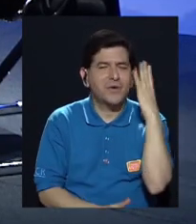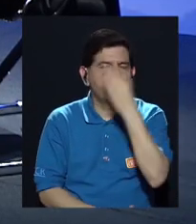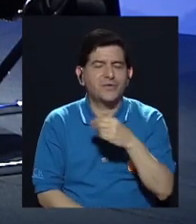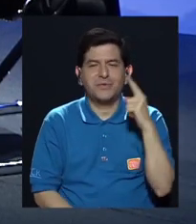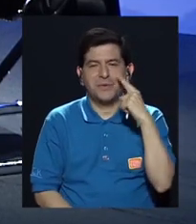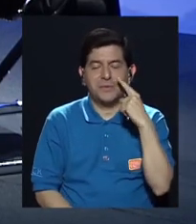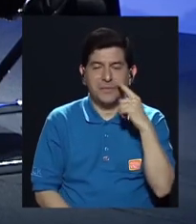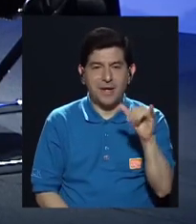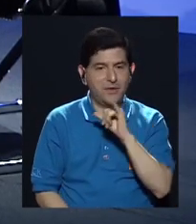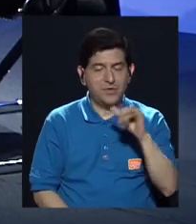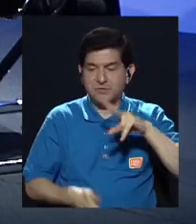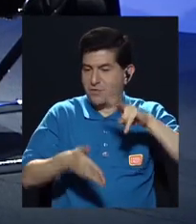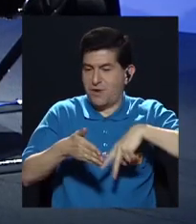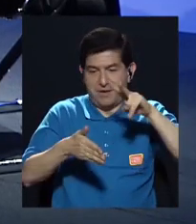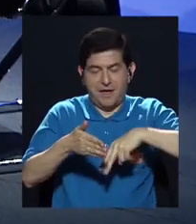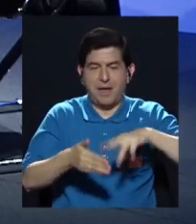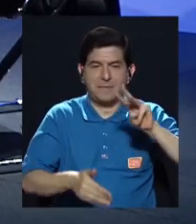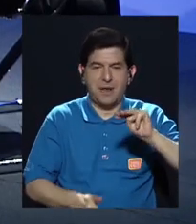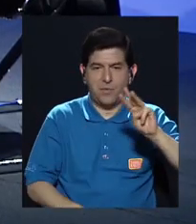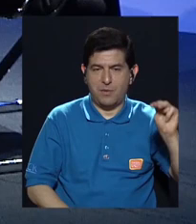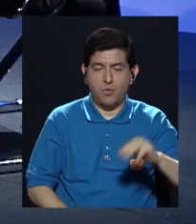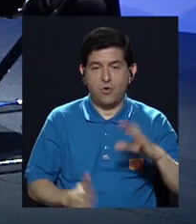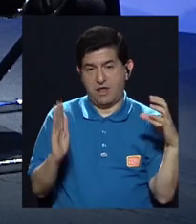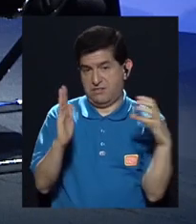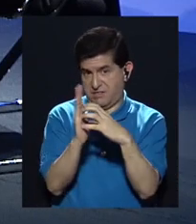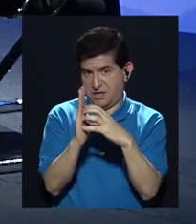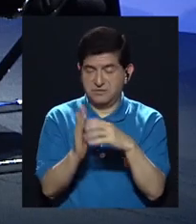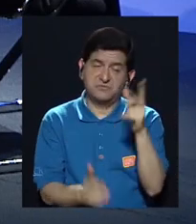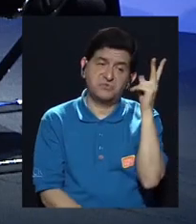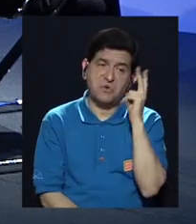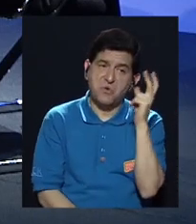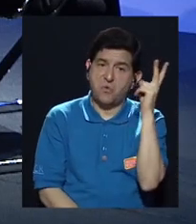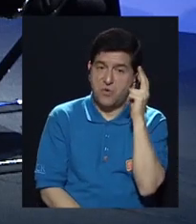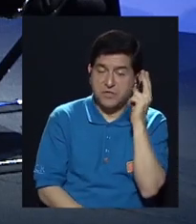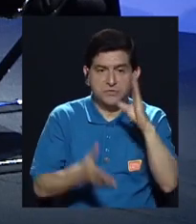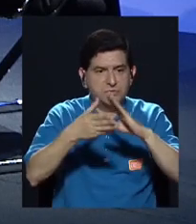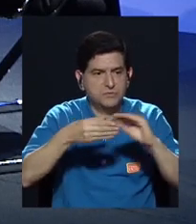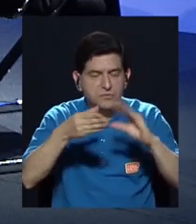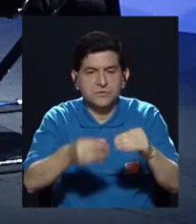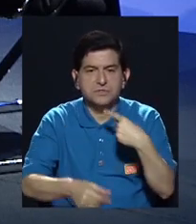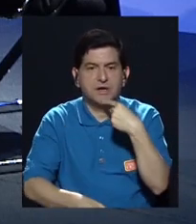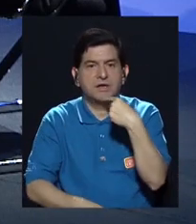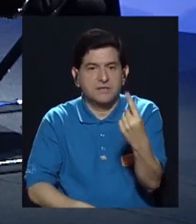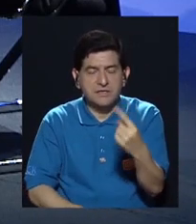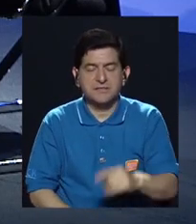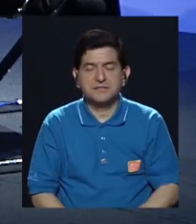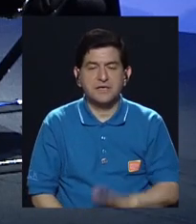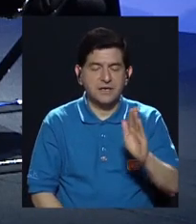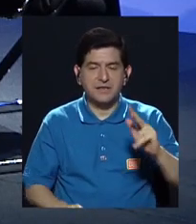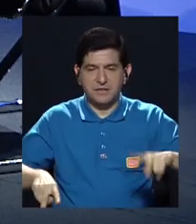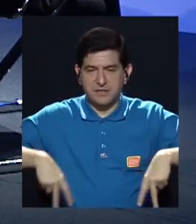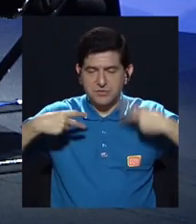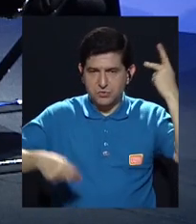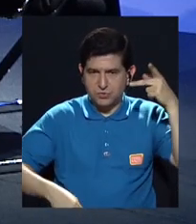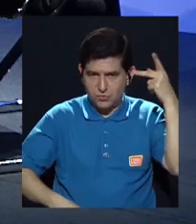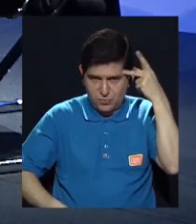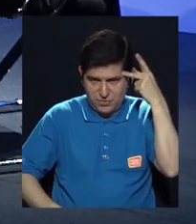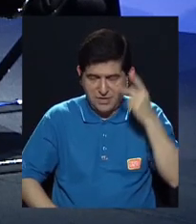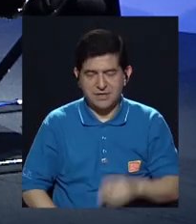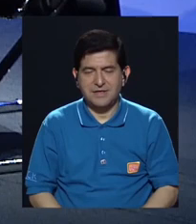padre, porque no es igual leer a Manuel Mora en un texto y escuchar los relatos de lo que pudo haber hecho en su vida